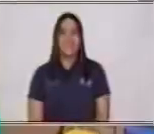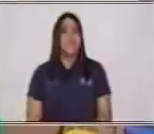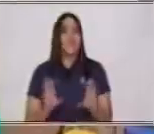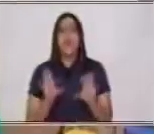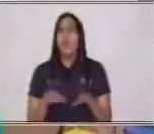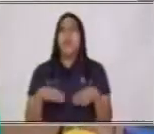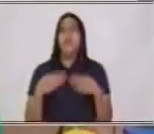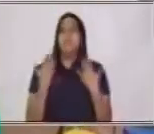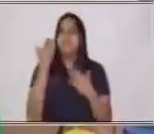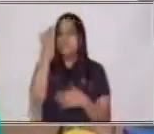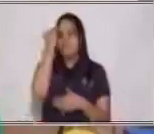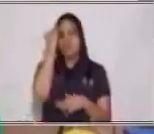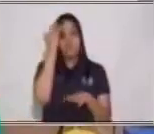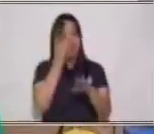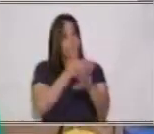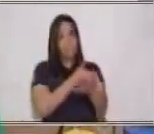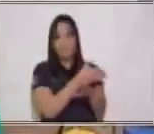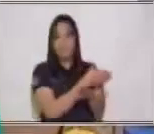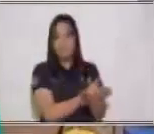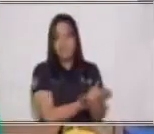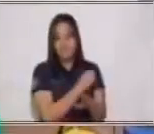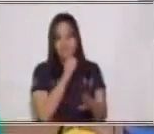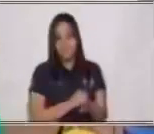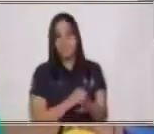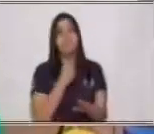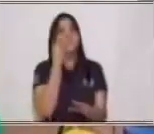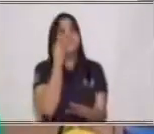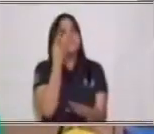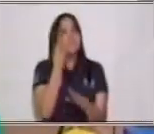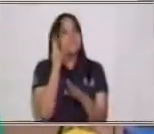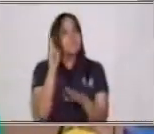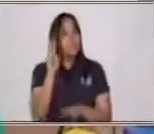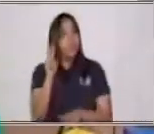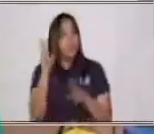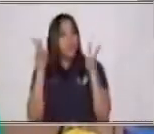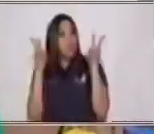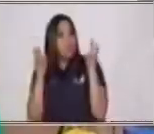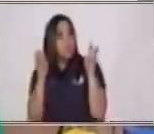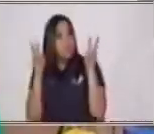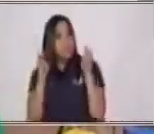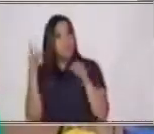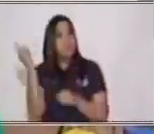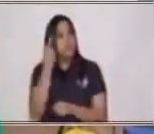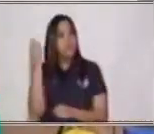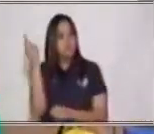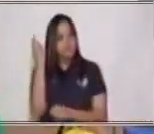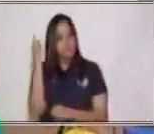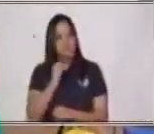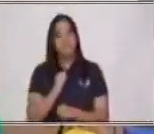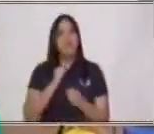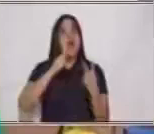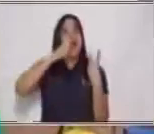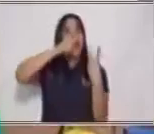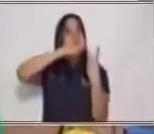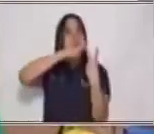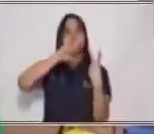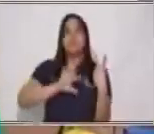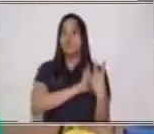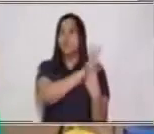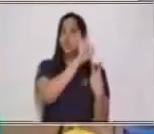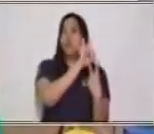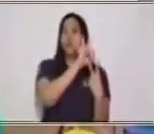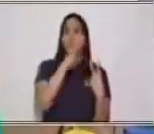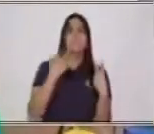Como conocimientos previos, vamos a tener dos temas también importantes: la raíz cúbica y